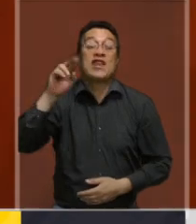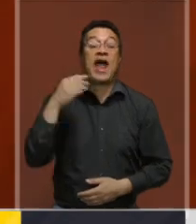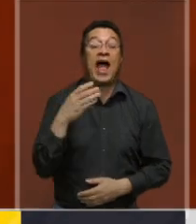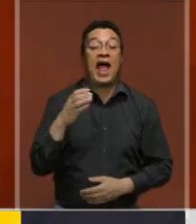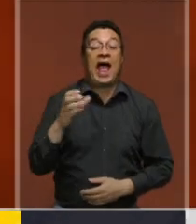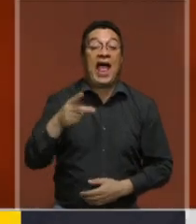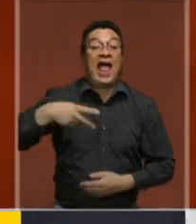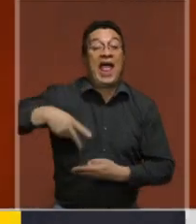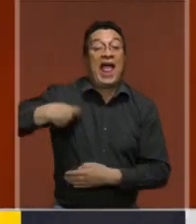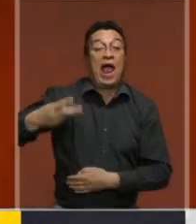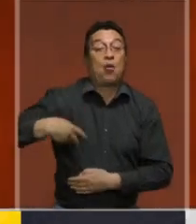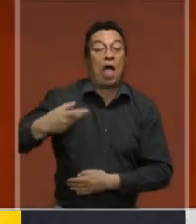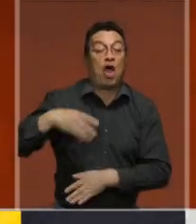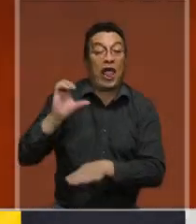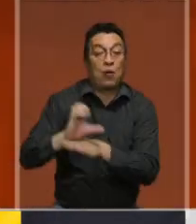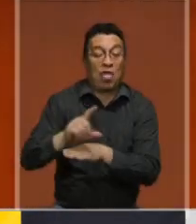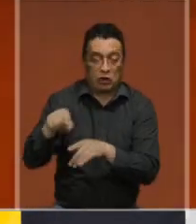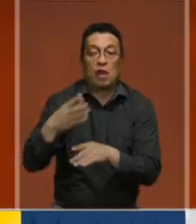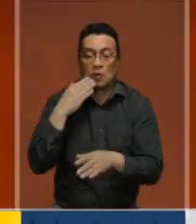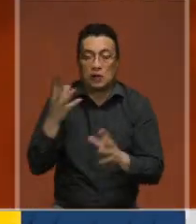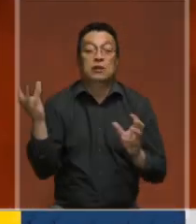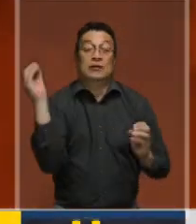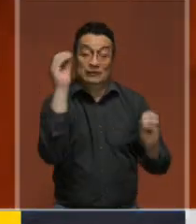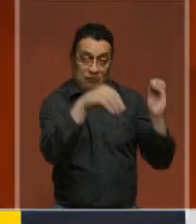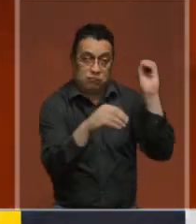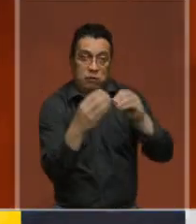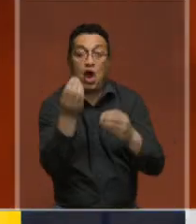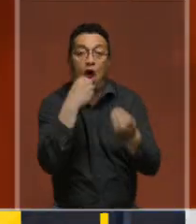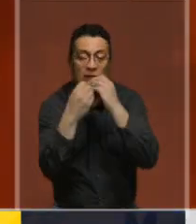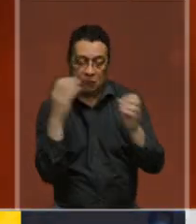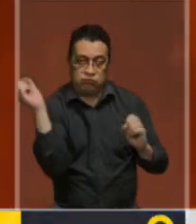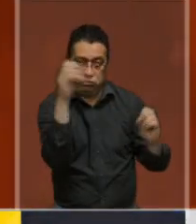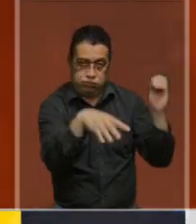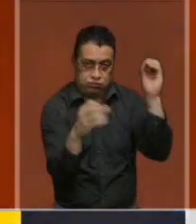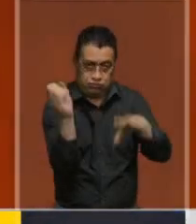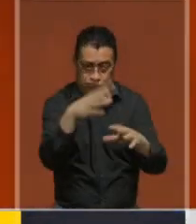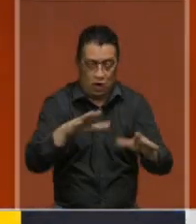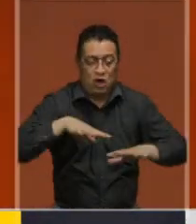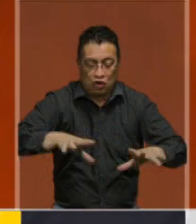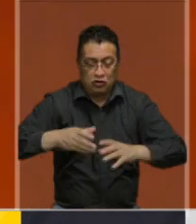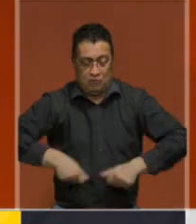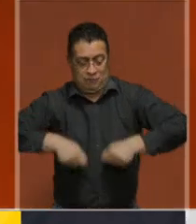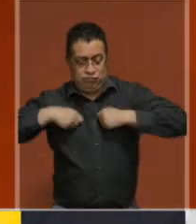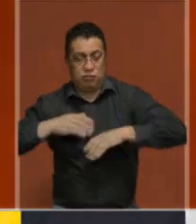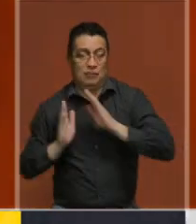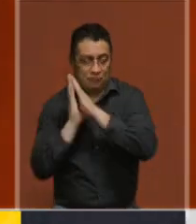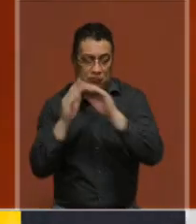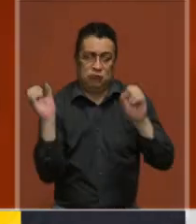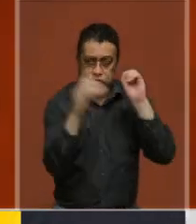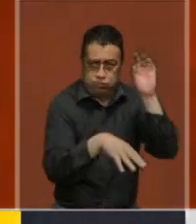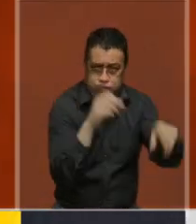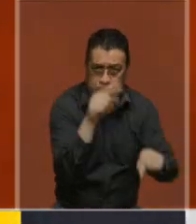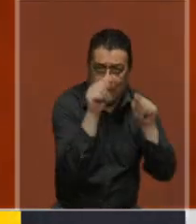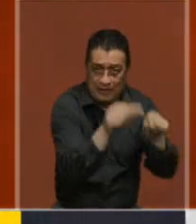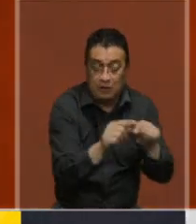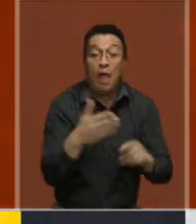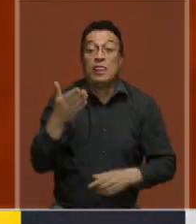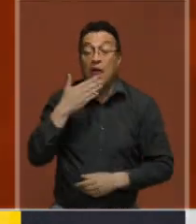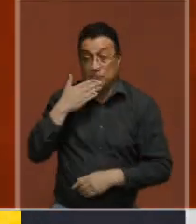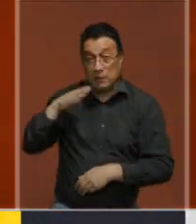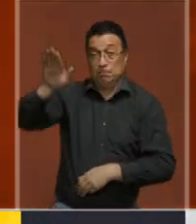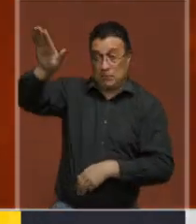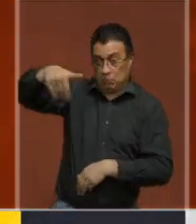de acopio. También quiero decir que hemos decidido convocar al